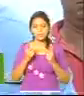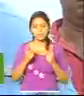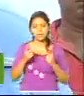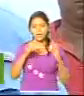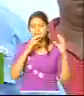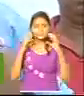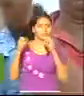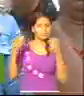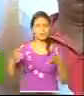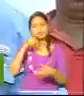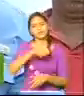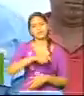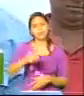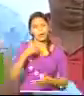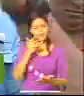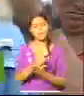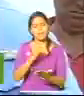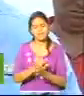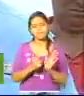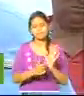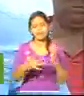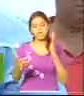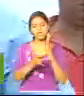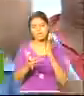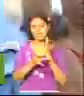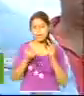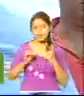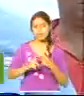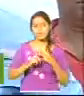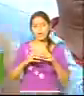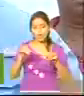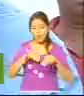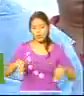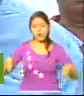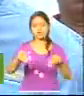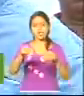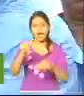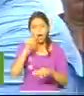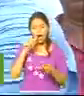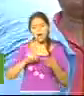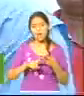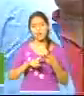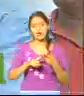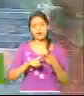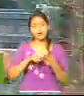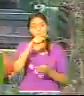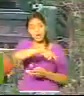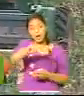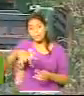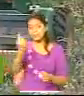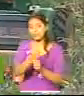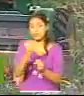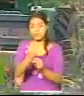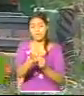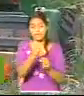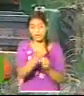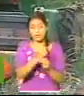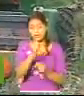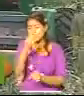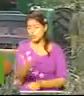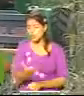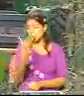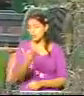para nuestro pueblo. La evidencia que con tecnología, con la tierra, con el agua, con el factor humano, el recurso humano, el